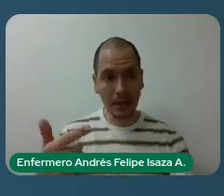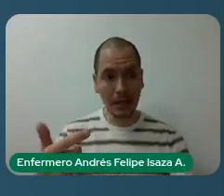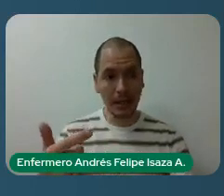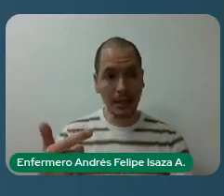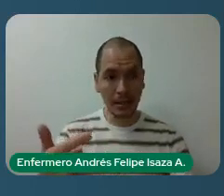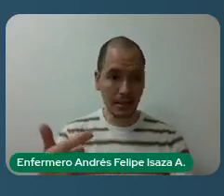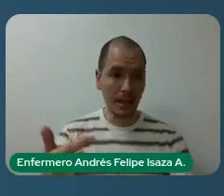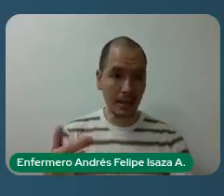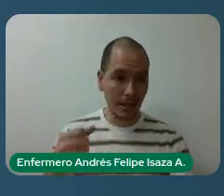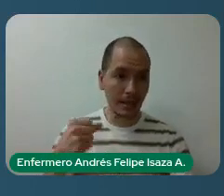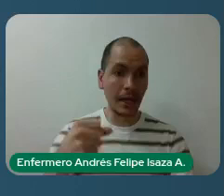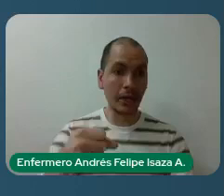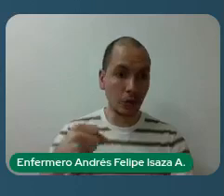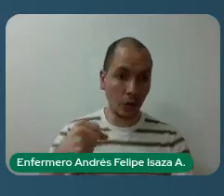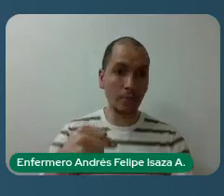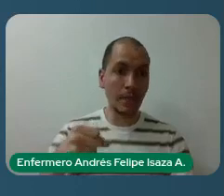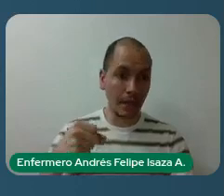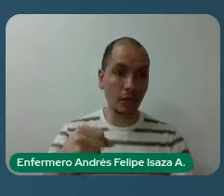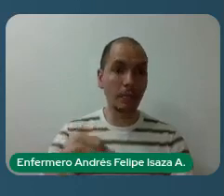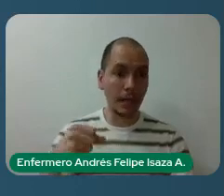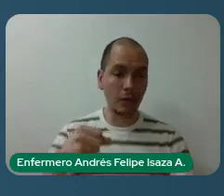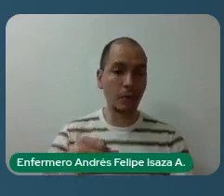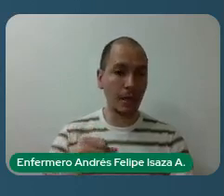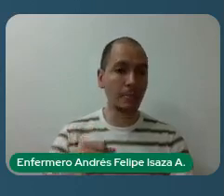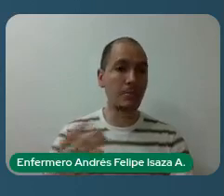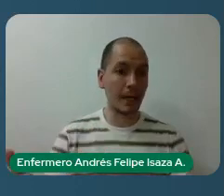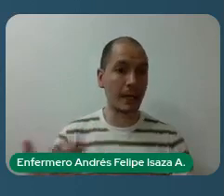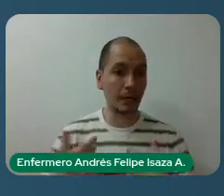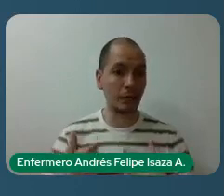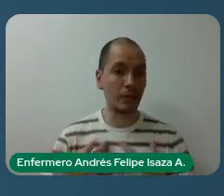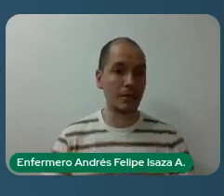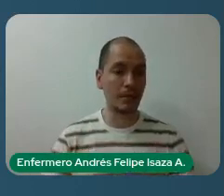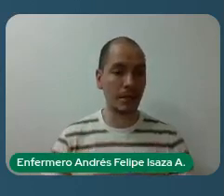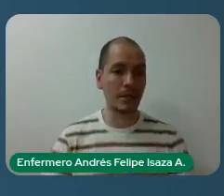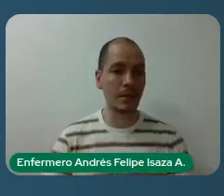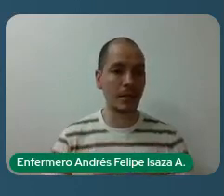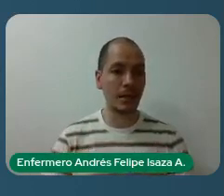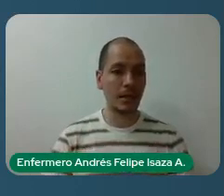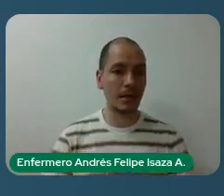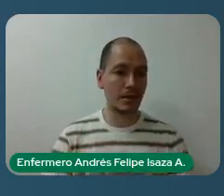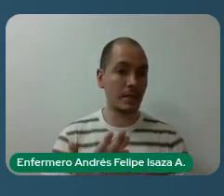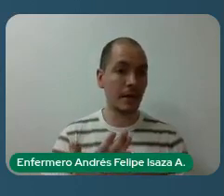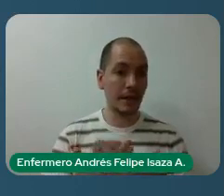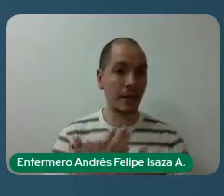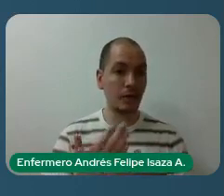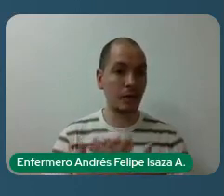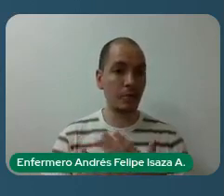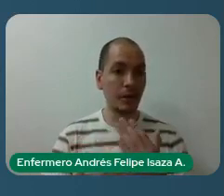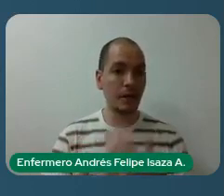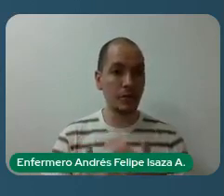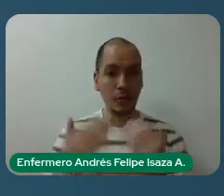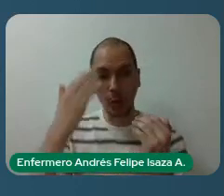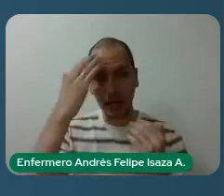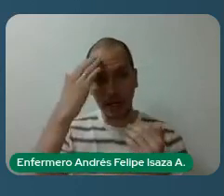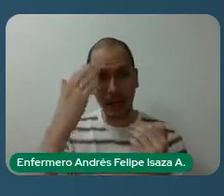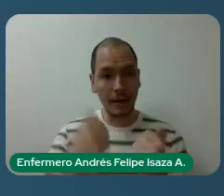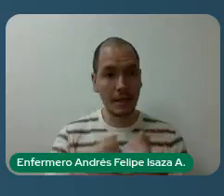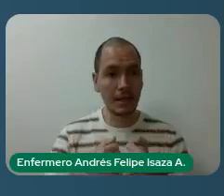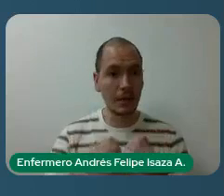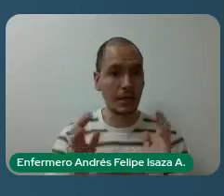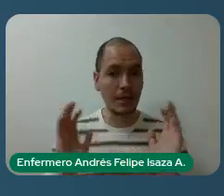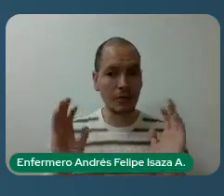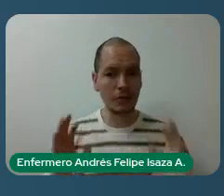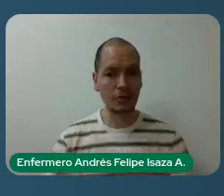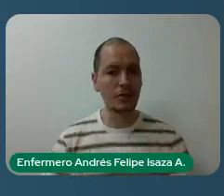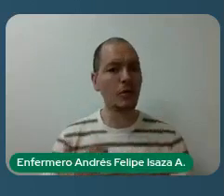la ventana y se genere de tanto golpear y golpear y golpear, pues va a generar un daño hacia el paciente. Es decir, se va a generar algún tipo de lesión, o en la